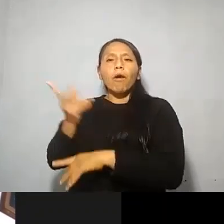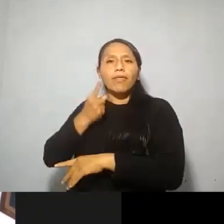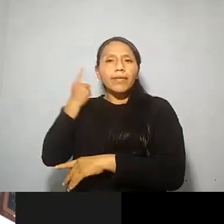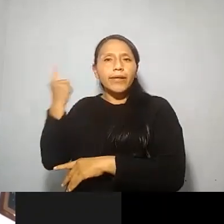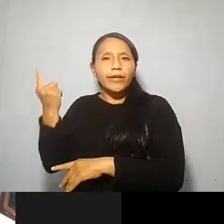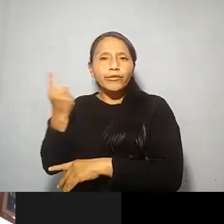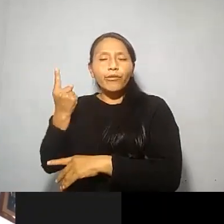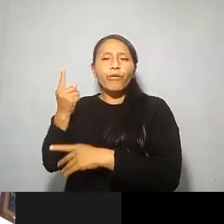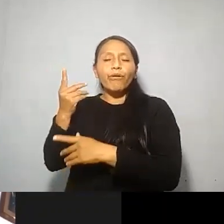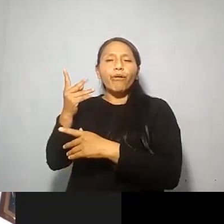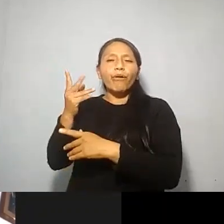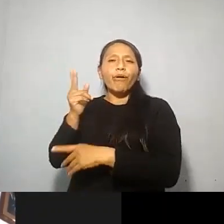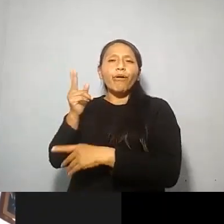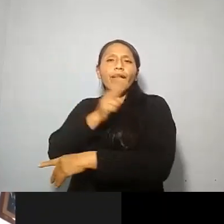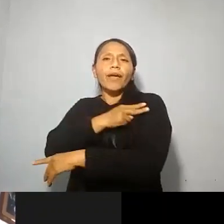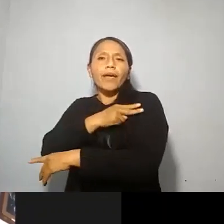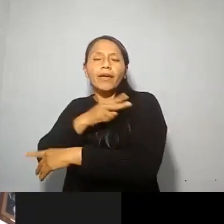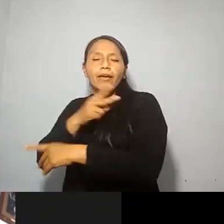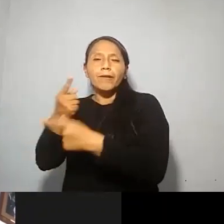ejecutivo.